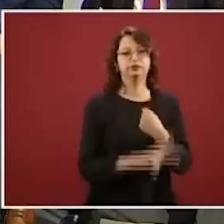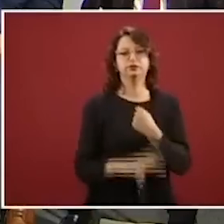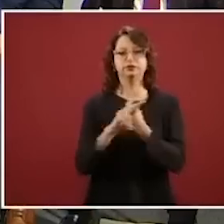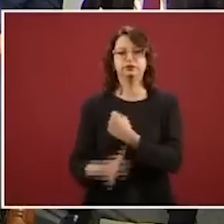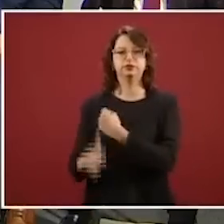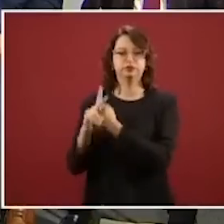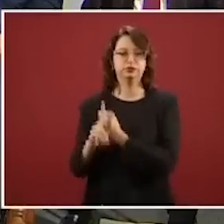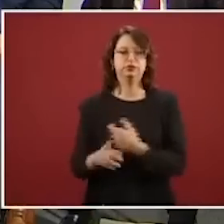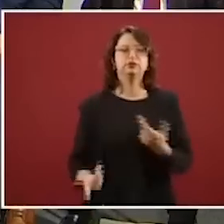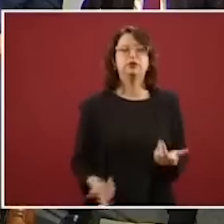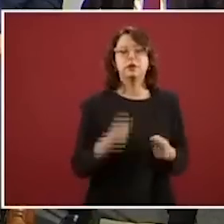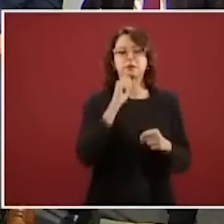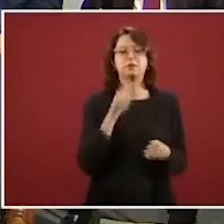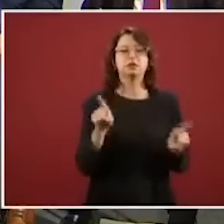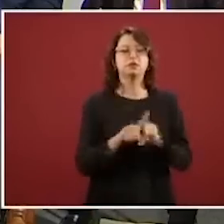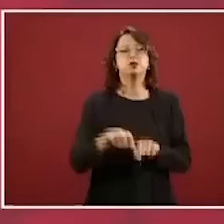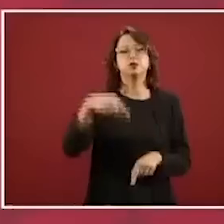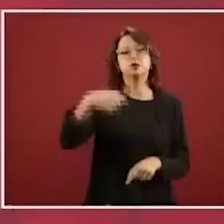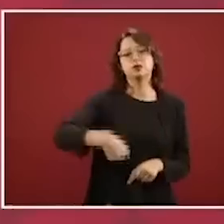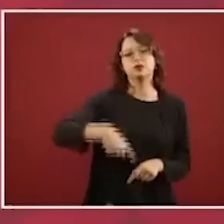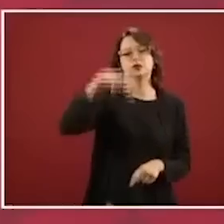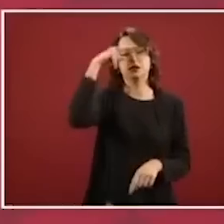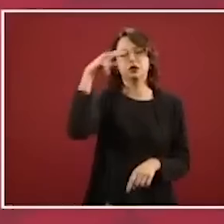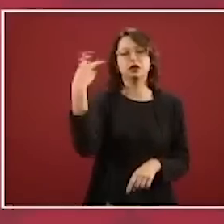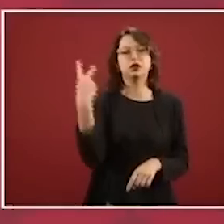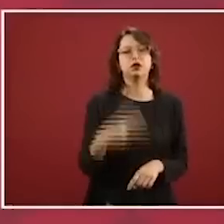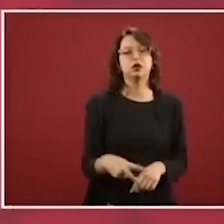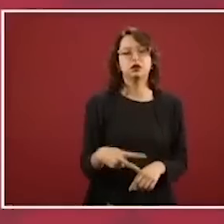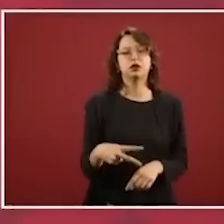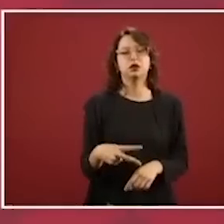de México se